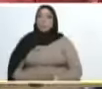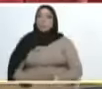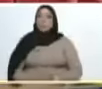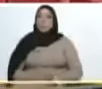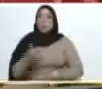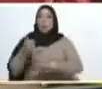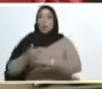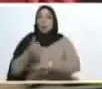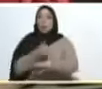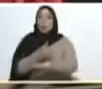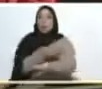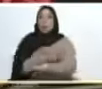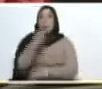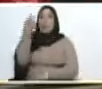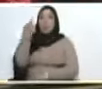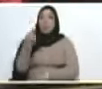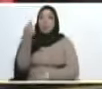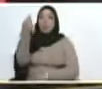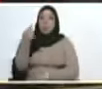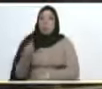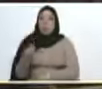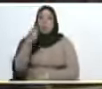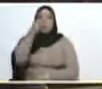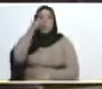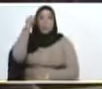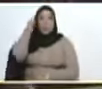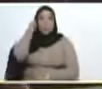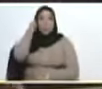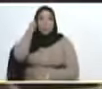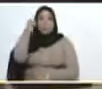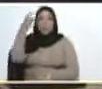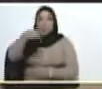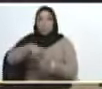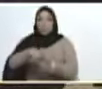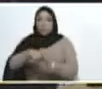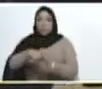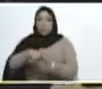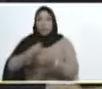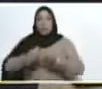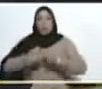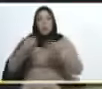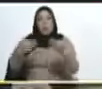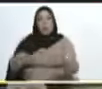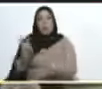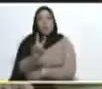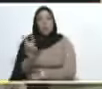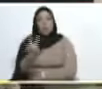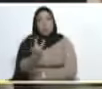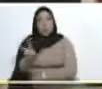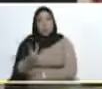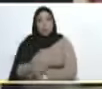representantes y diputados y diputadas y representantes de los sectores de la vida venezolana.